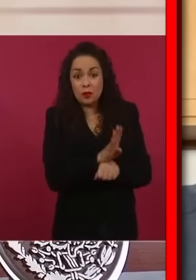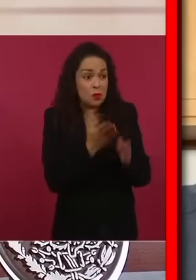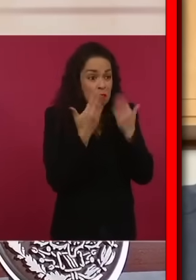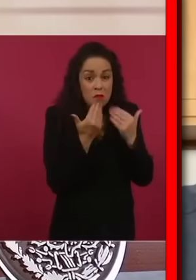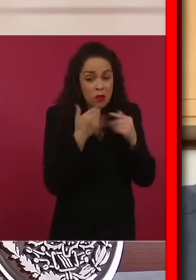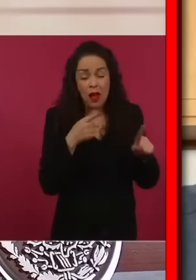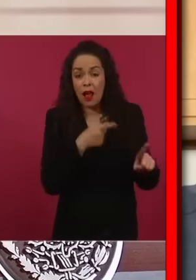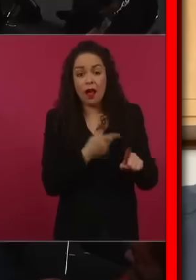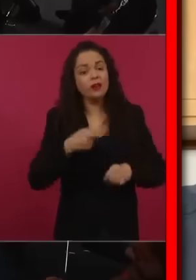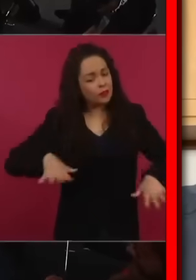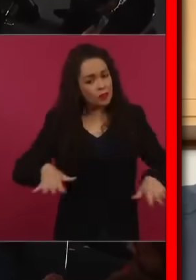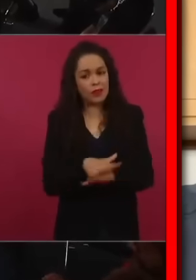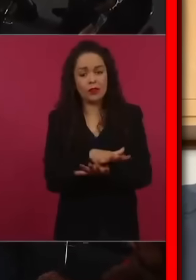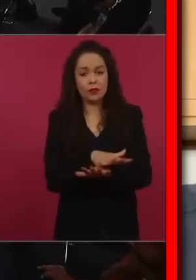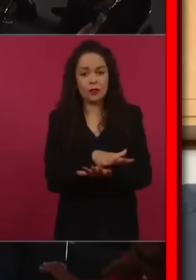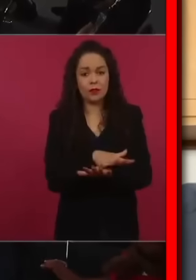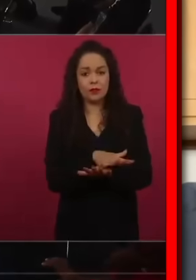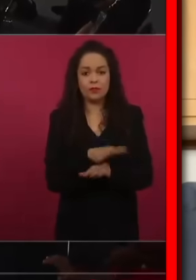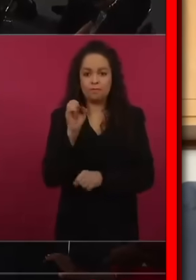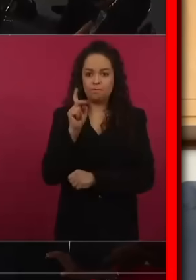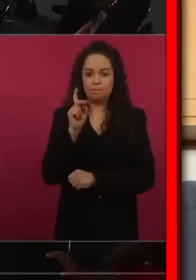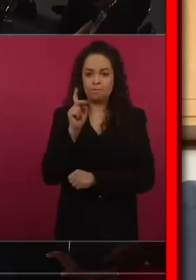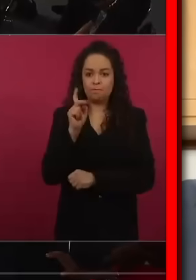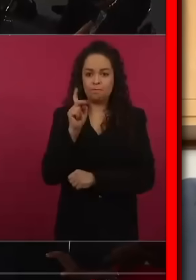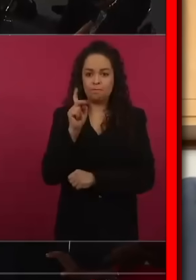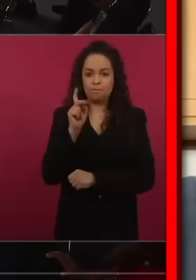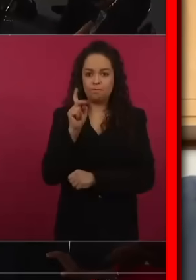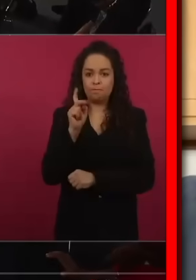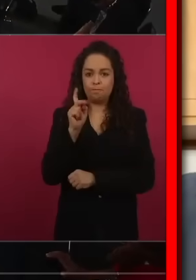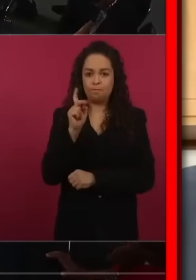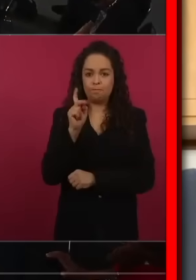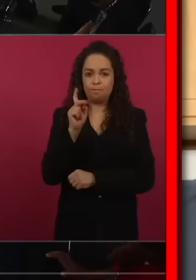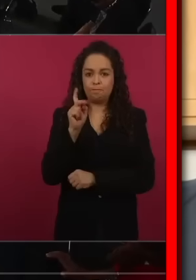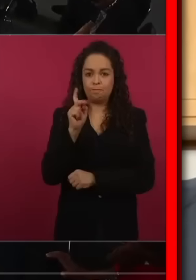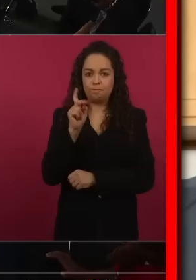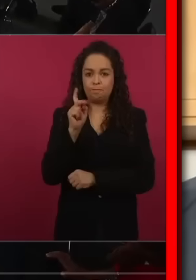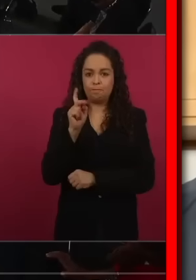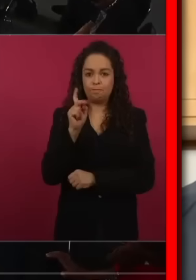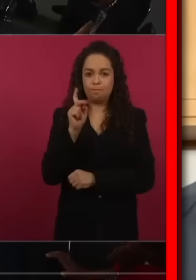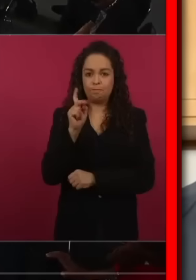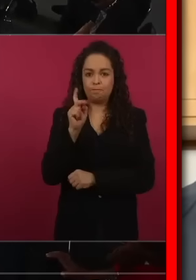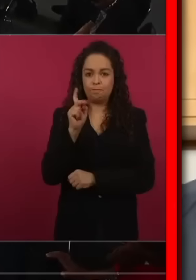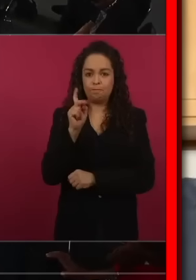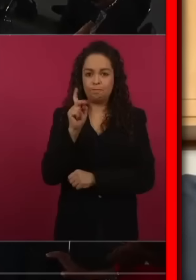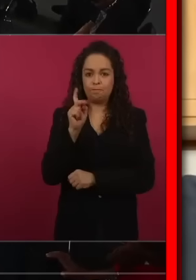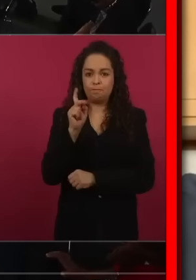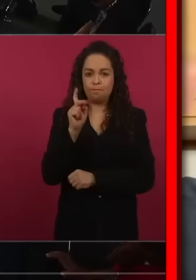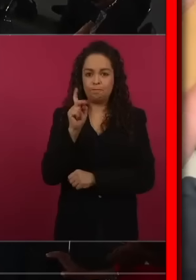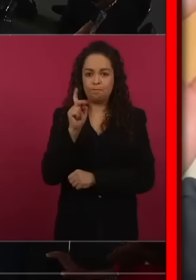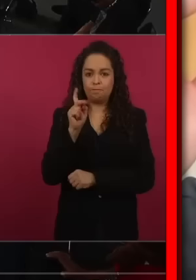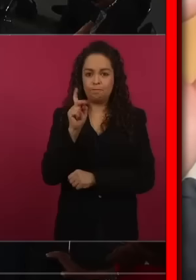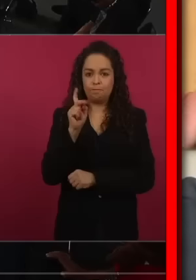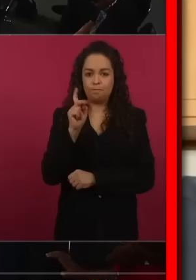procedimiento presidente en otro tema Cuál es la situación que que hay pues así las cosas mexicanos y mexicanas ya el